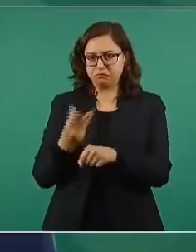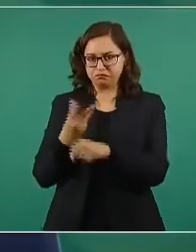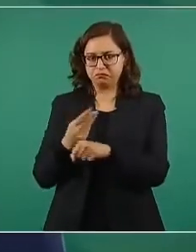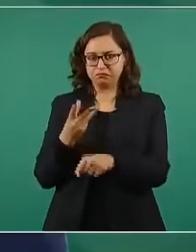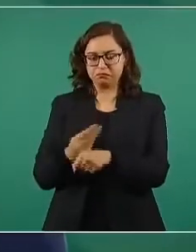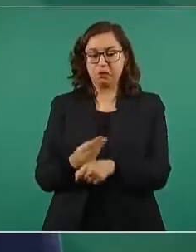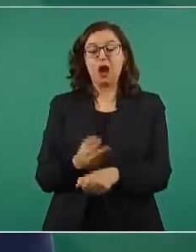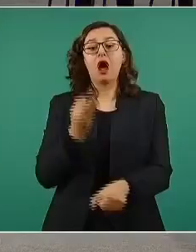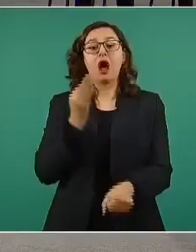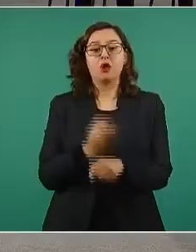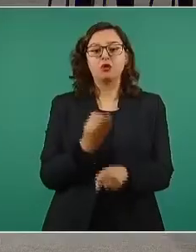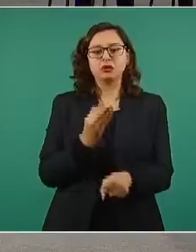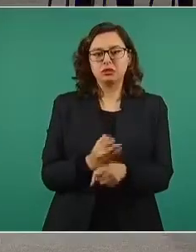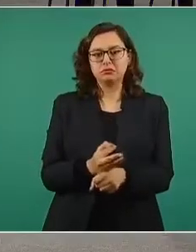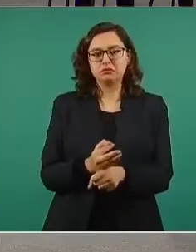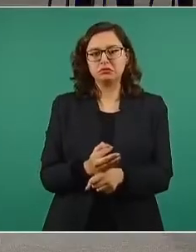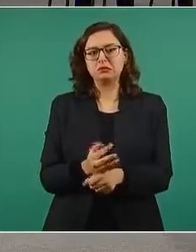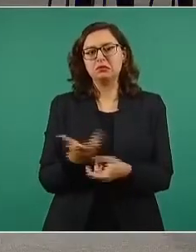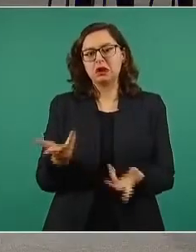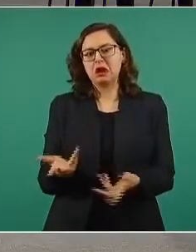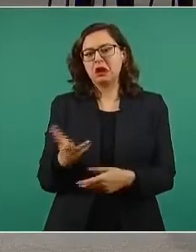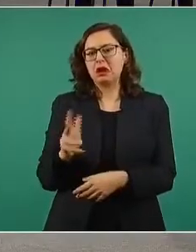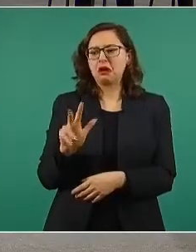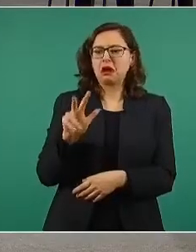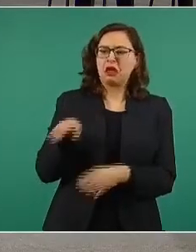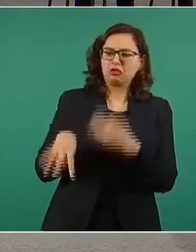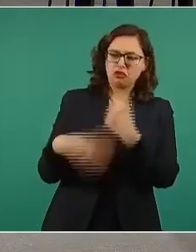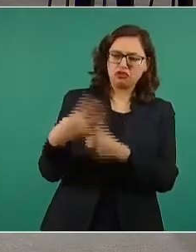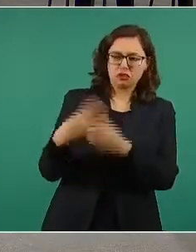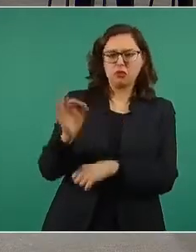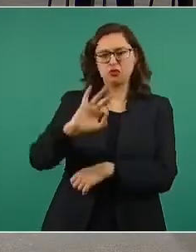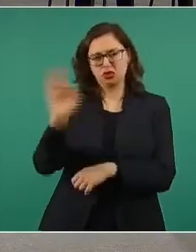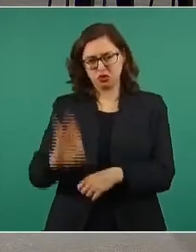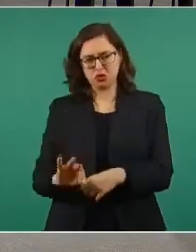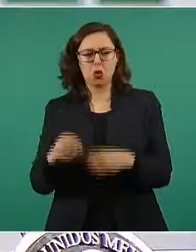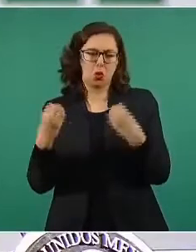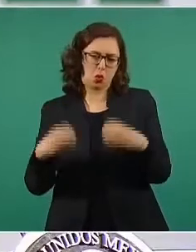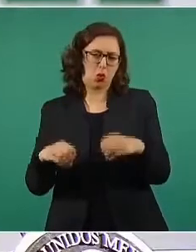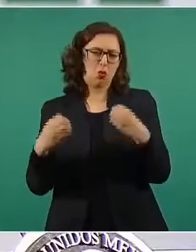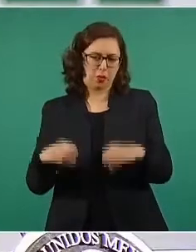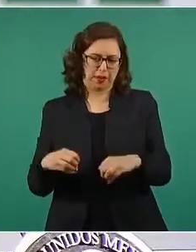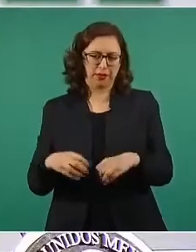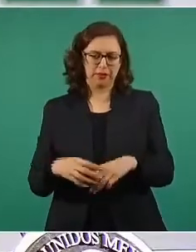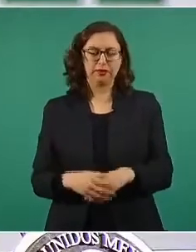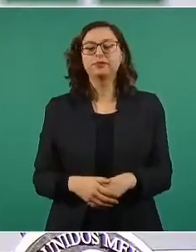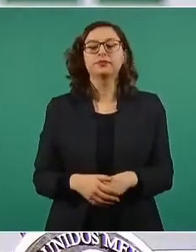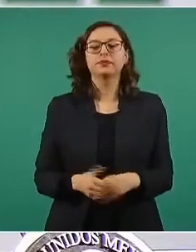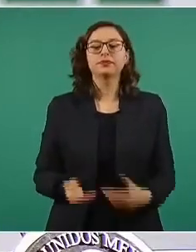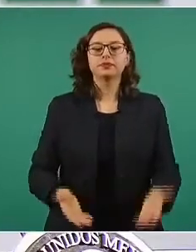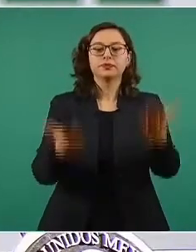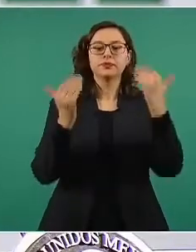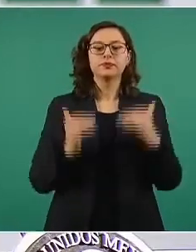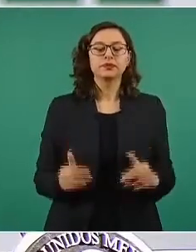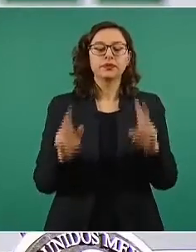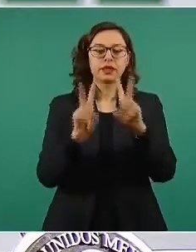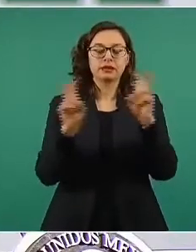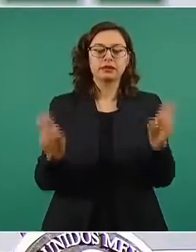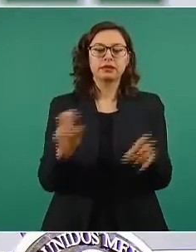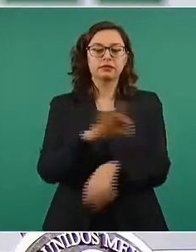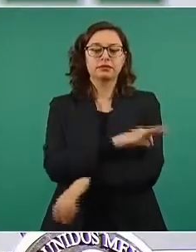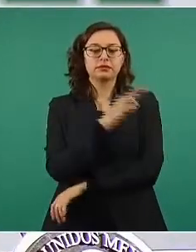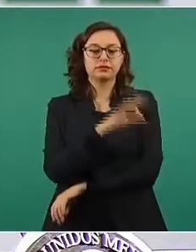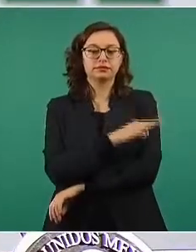nacional. Veamos la vacuna. El programa de vacunación, la estrategia operativa de la Política Nacional de Vacunación contra la